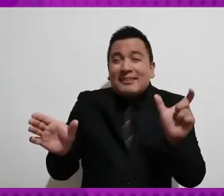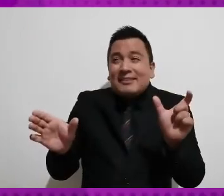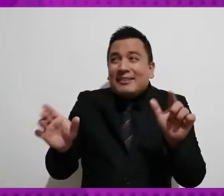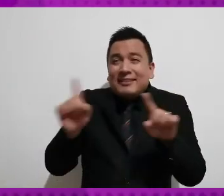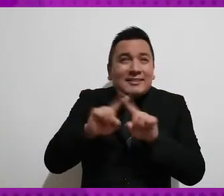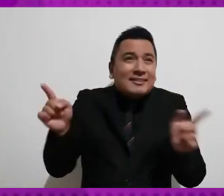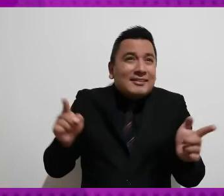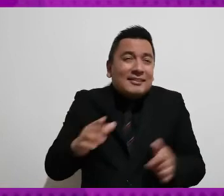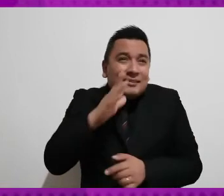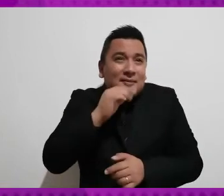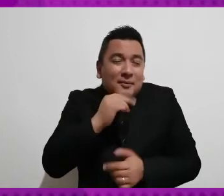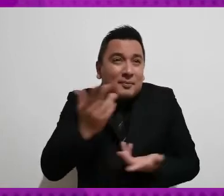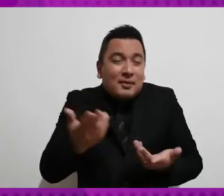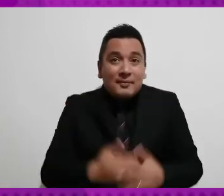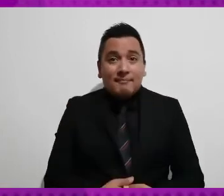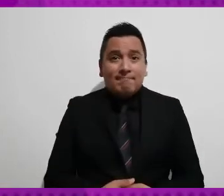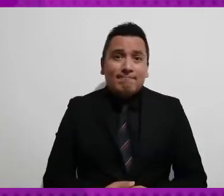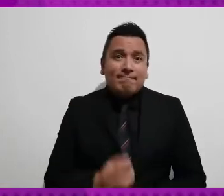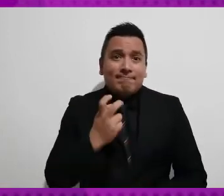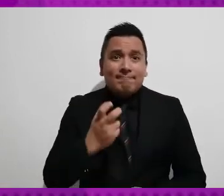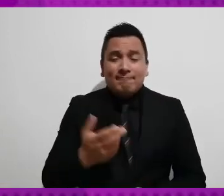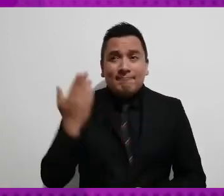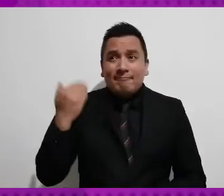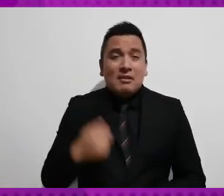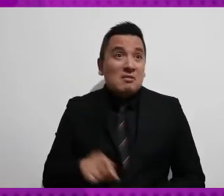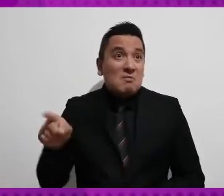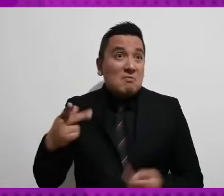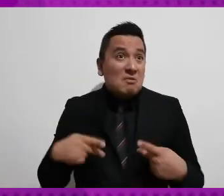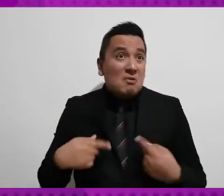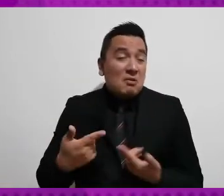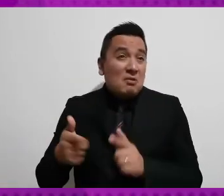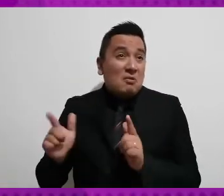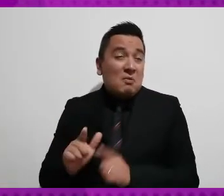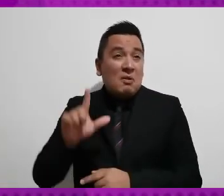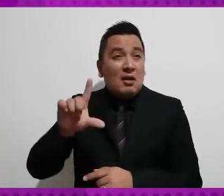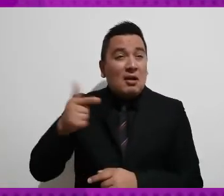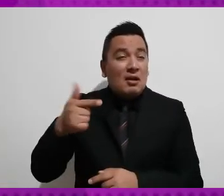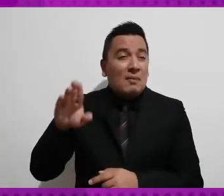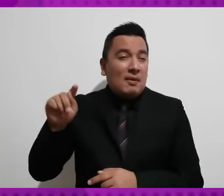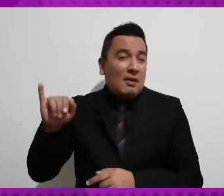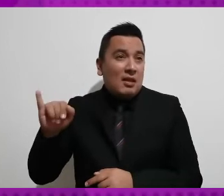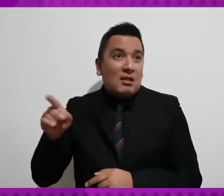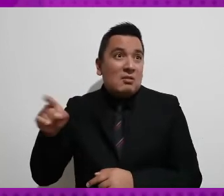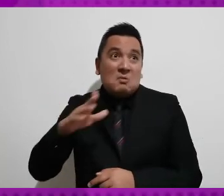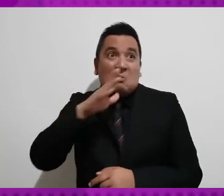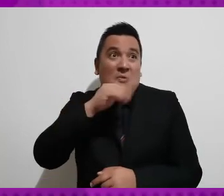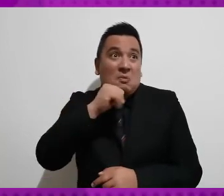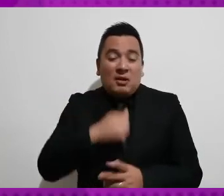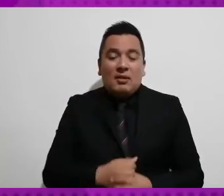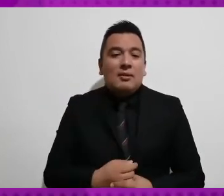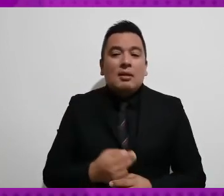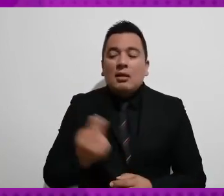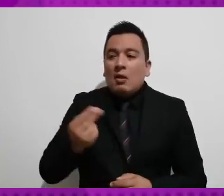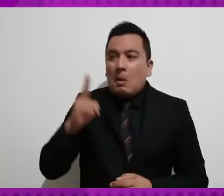votar. Y efectivamente pasaba. Se restringía el derecho a votar o le pedían que hiciera algo adicional o